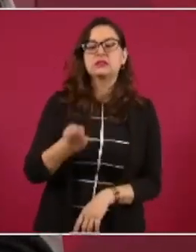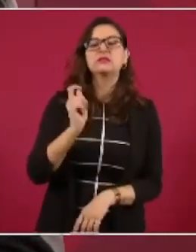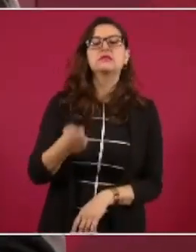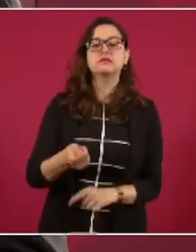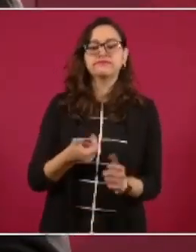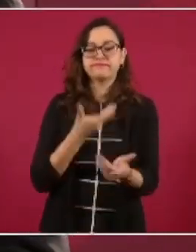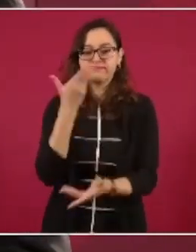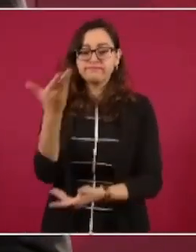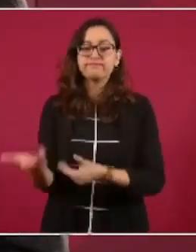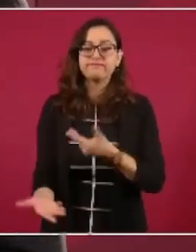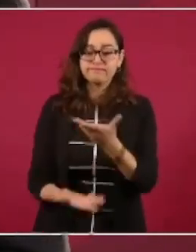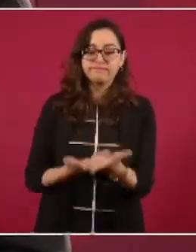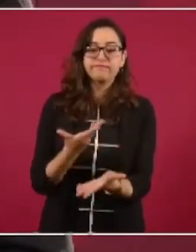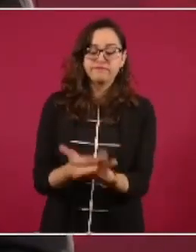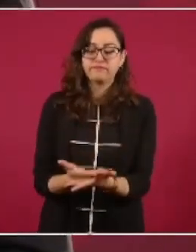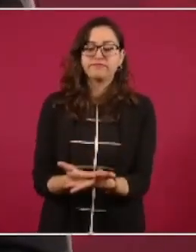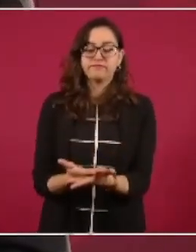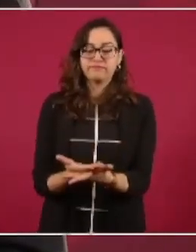a